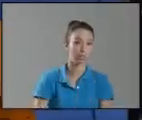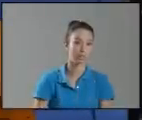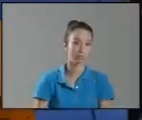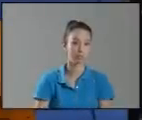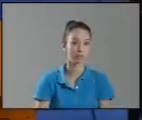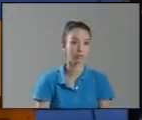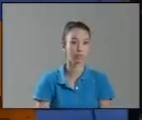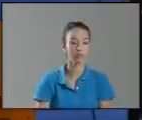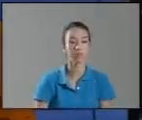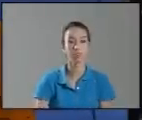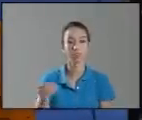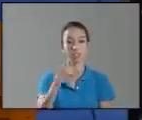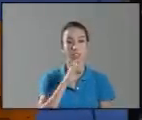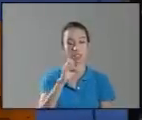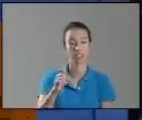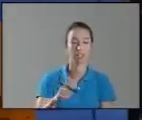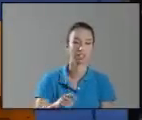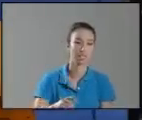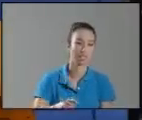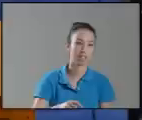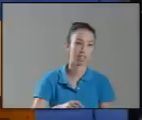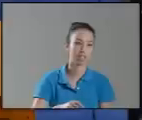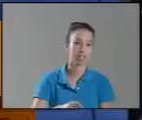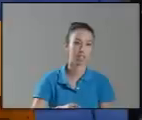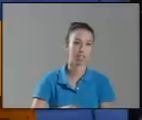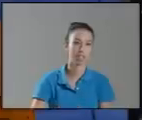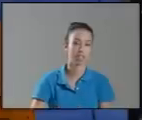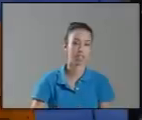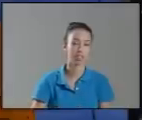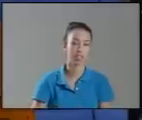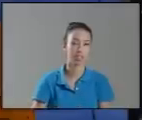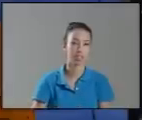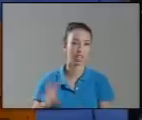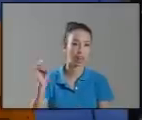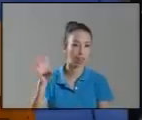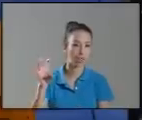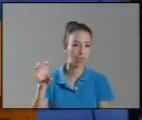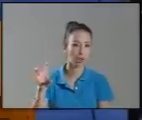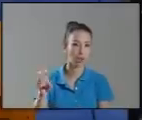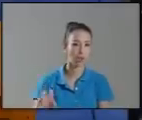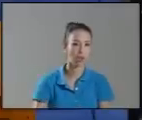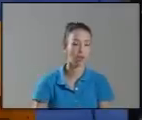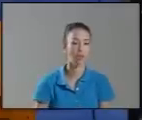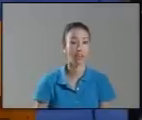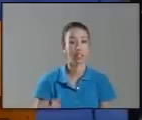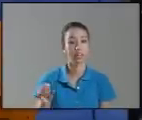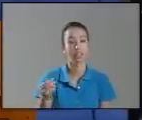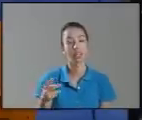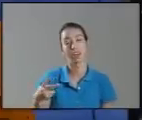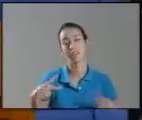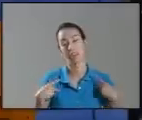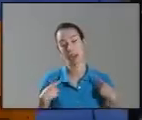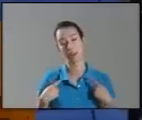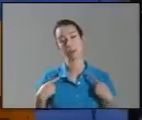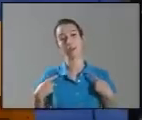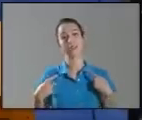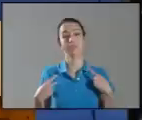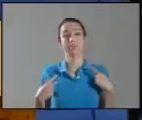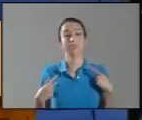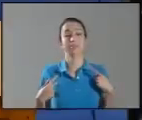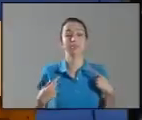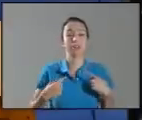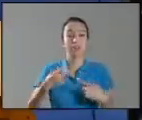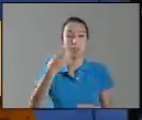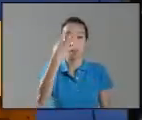Y usted callado. Y de repente le cuenta que era un bandidazo y